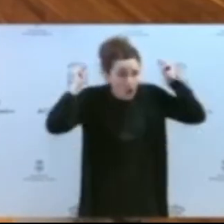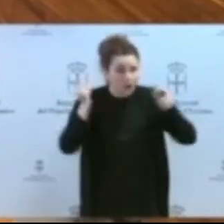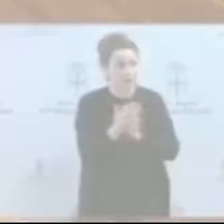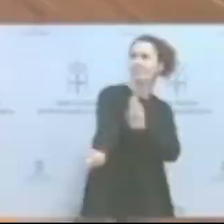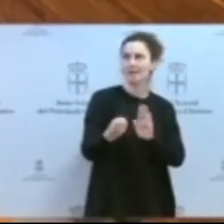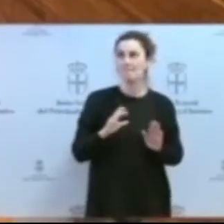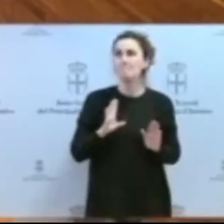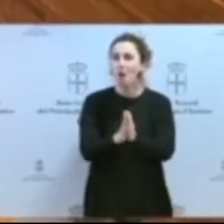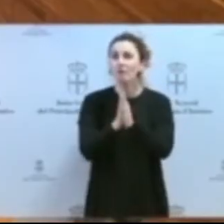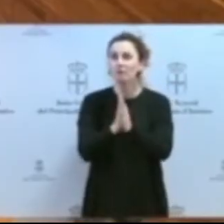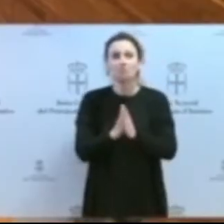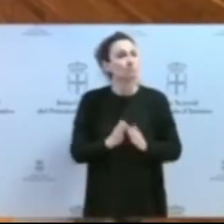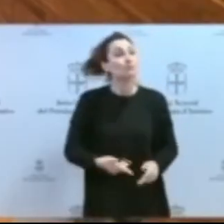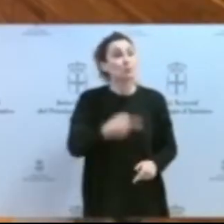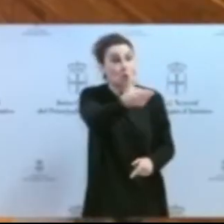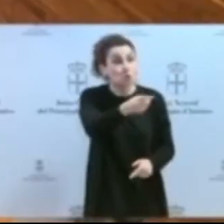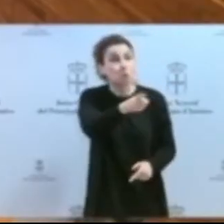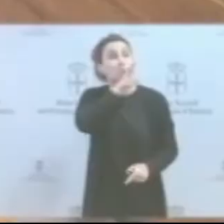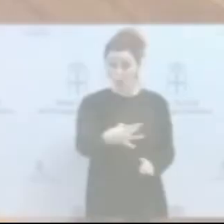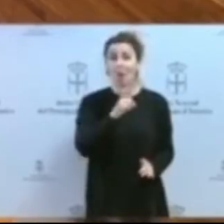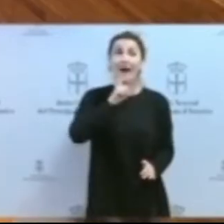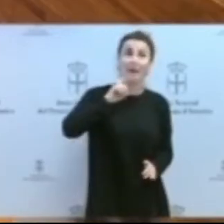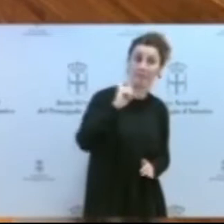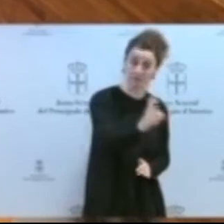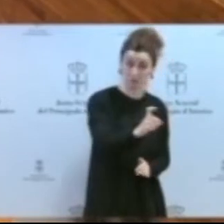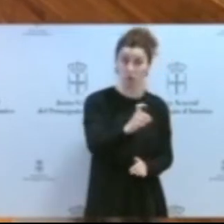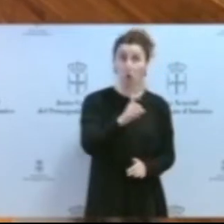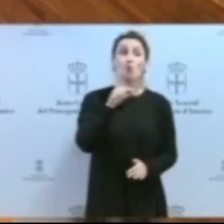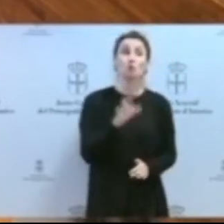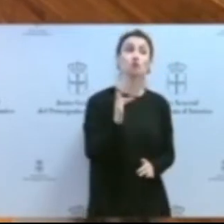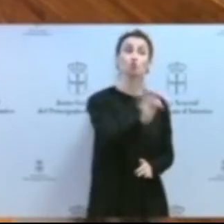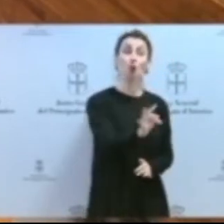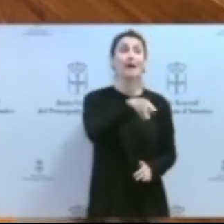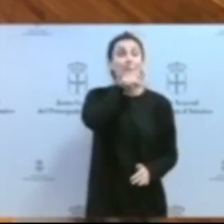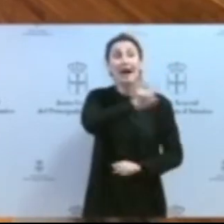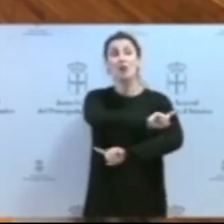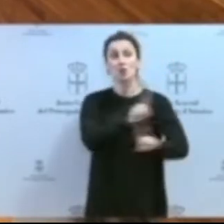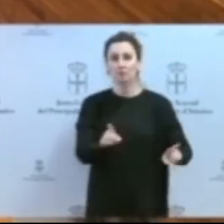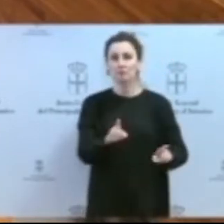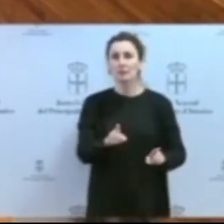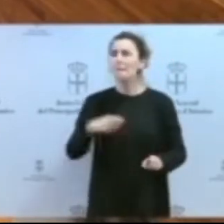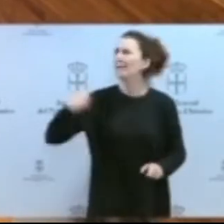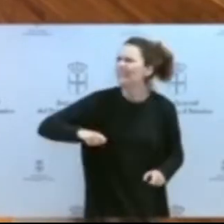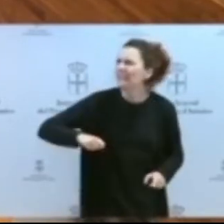diputado, estoy diciendo. Le llamo al orden por segunda vez. Le llamo al orden por tercera vez. Abandone el plenario.